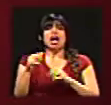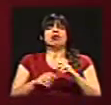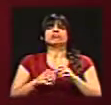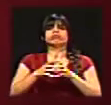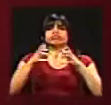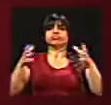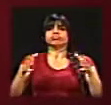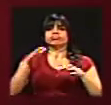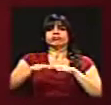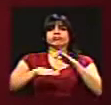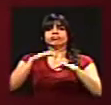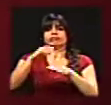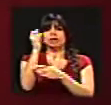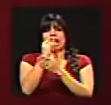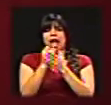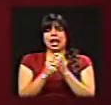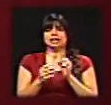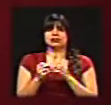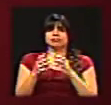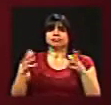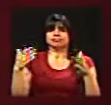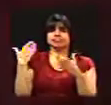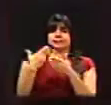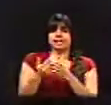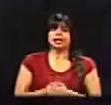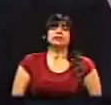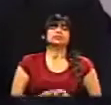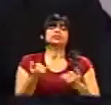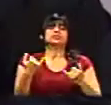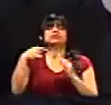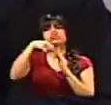gigante. Entrando al tema, Gustavo,